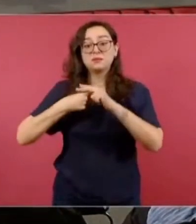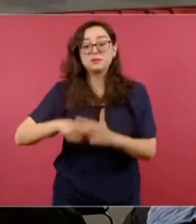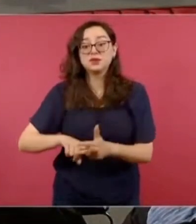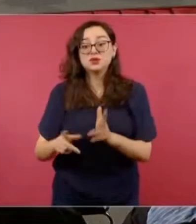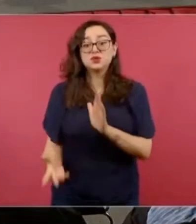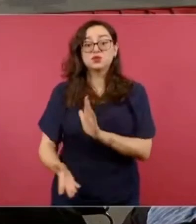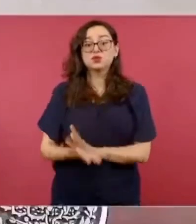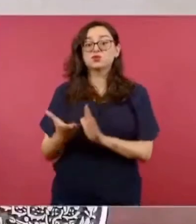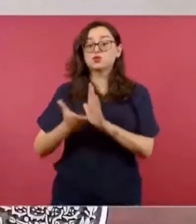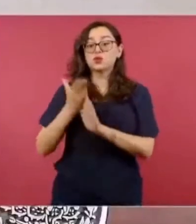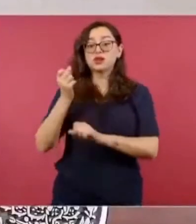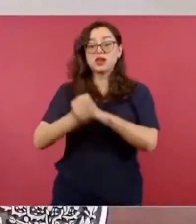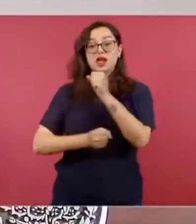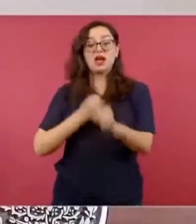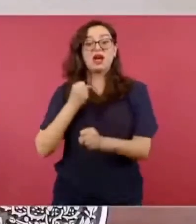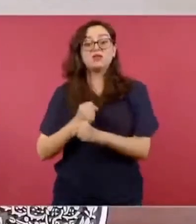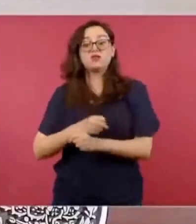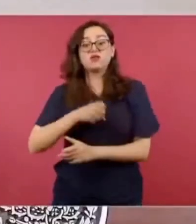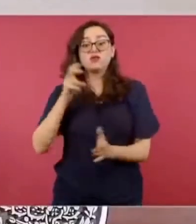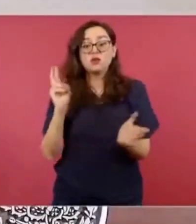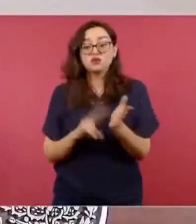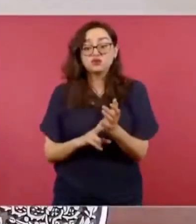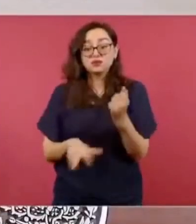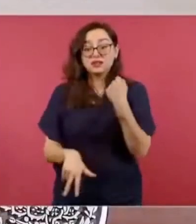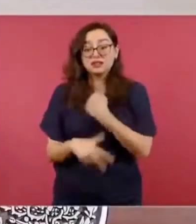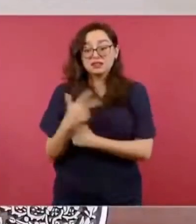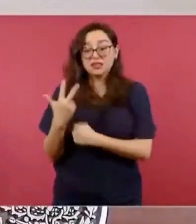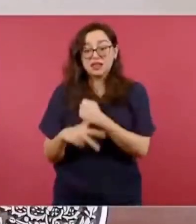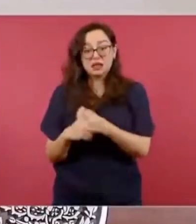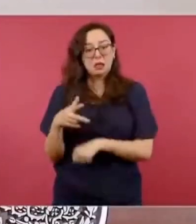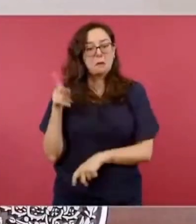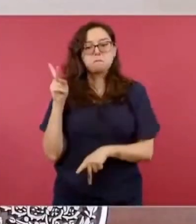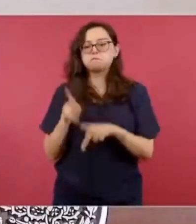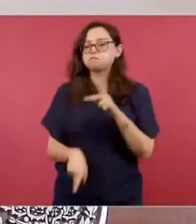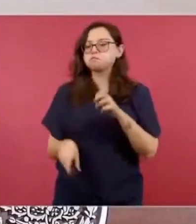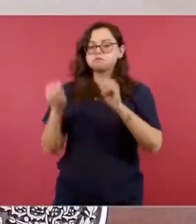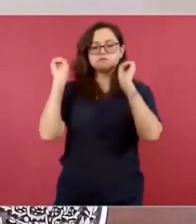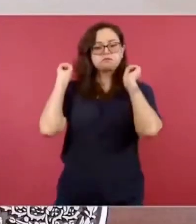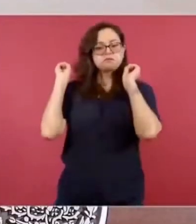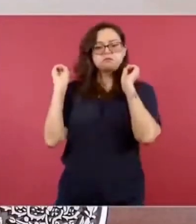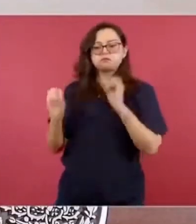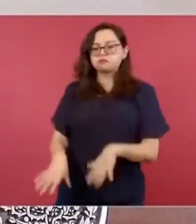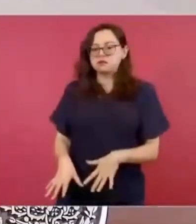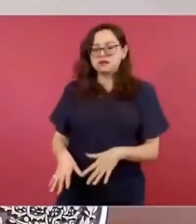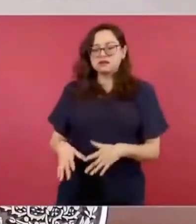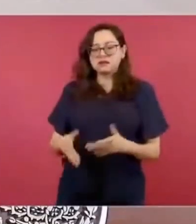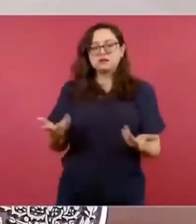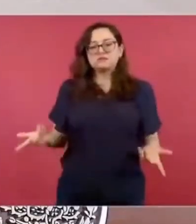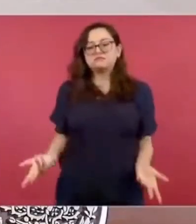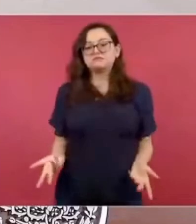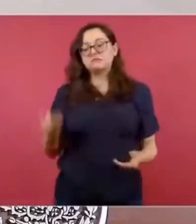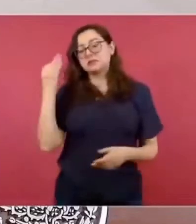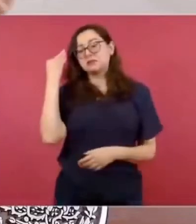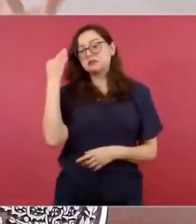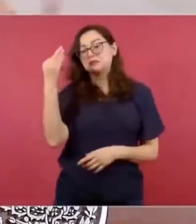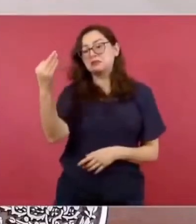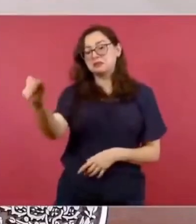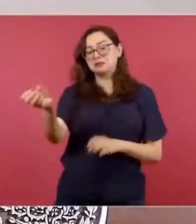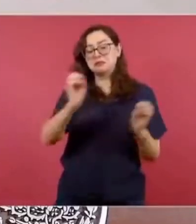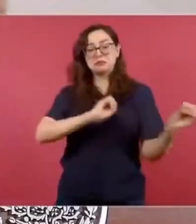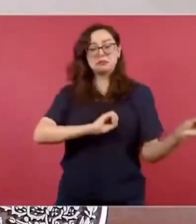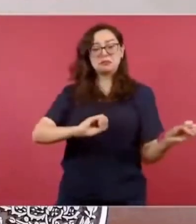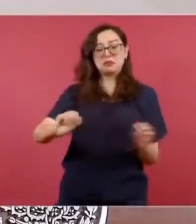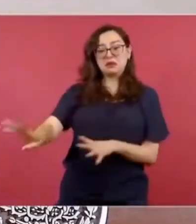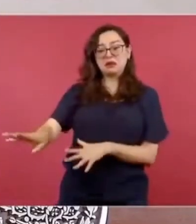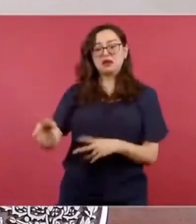había iniciado este hospital abandonado. También muchos de estos hospitales pues se dañaban por estar a la